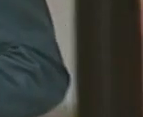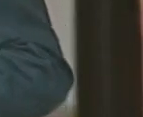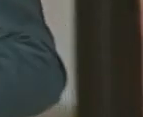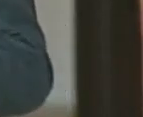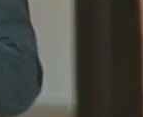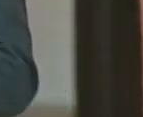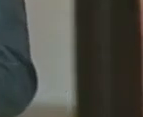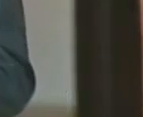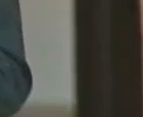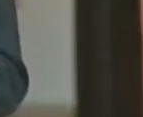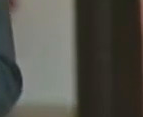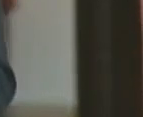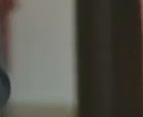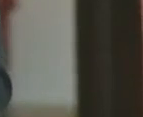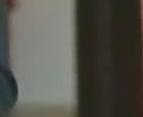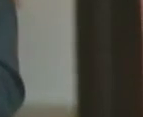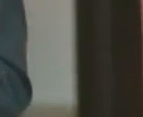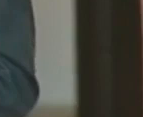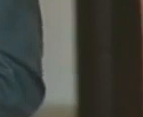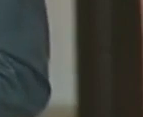nuestro hermano Barquindo,